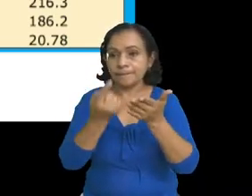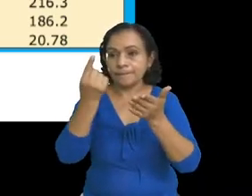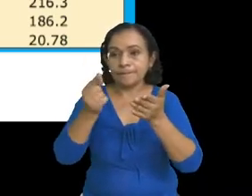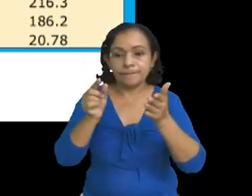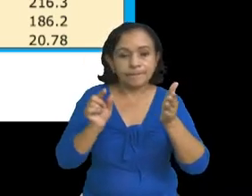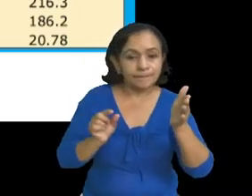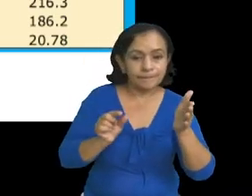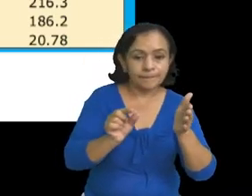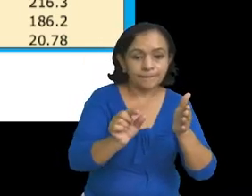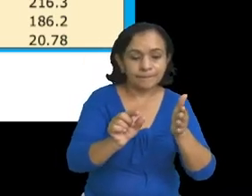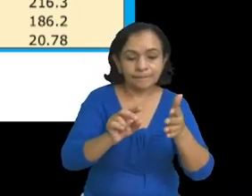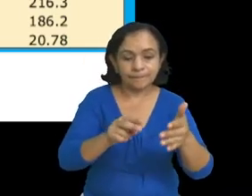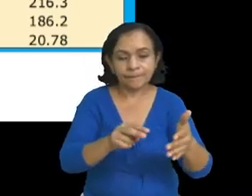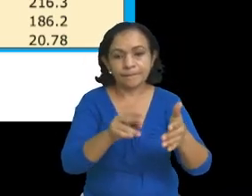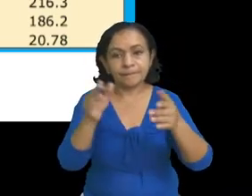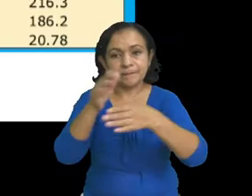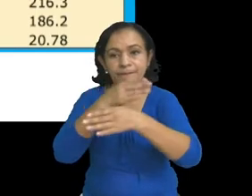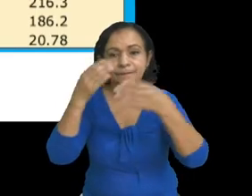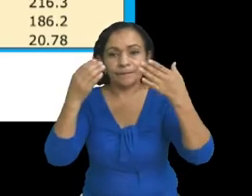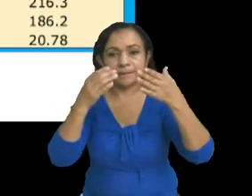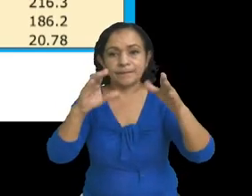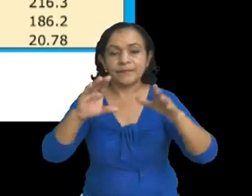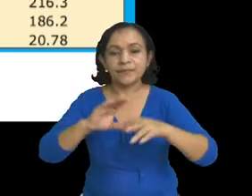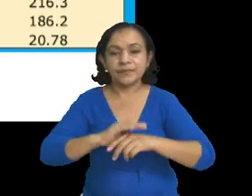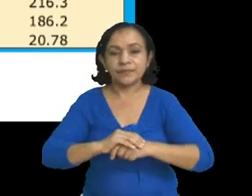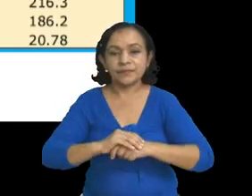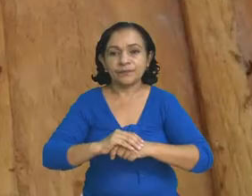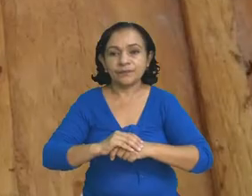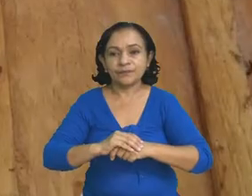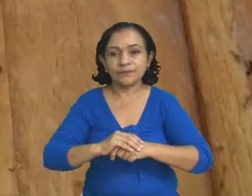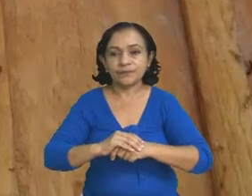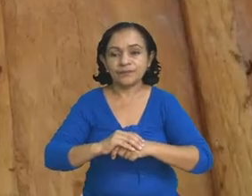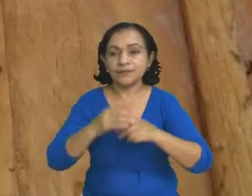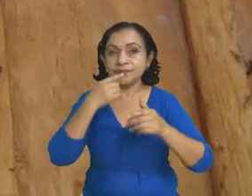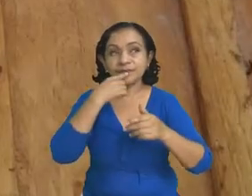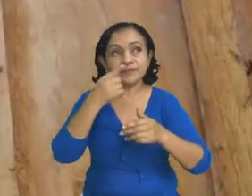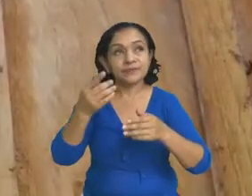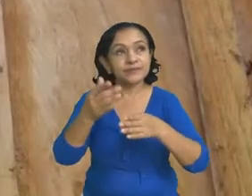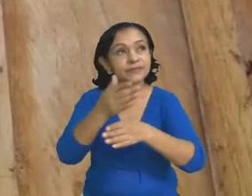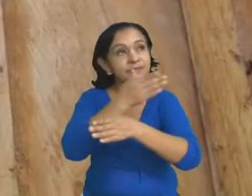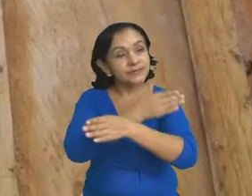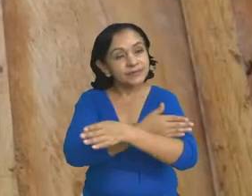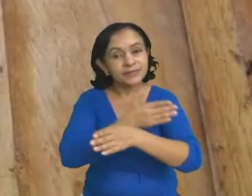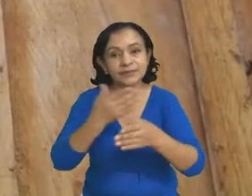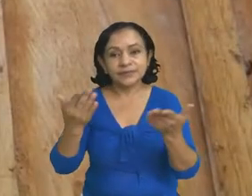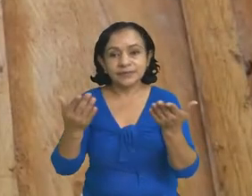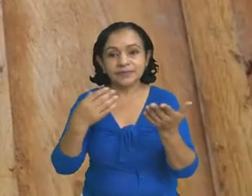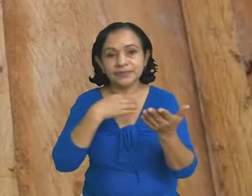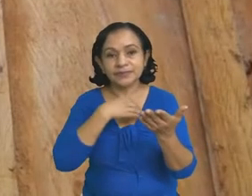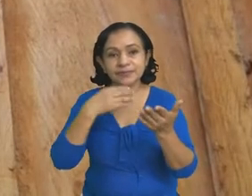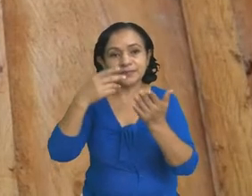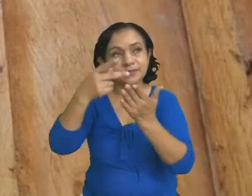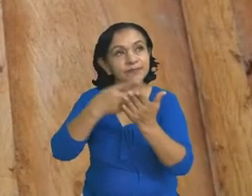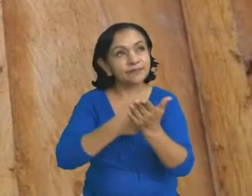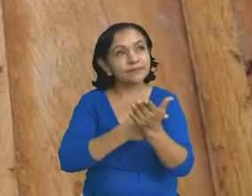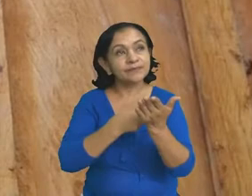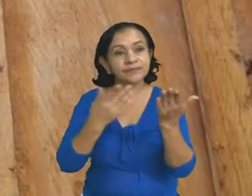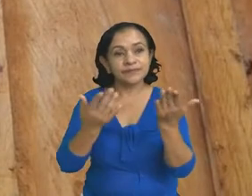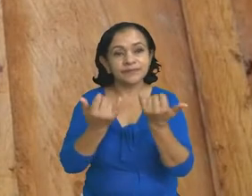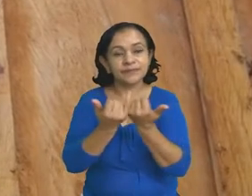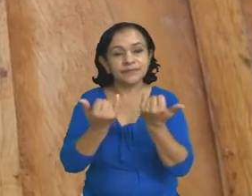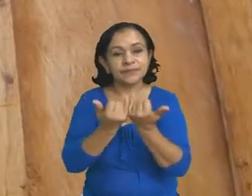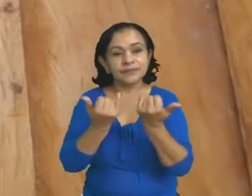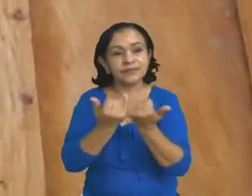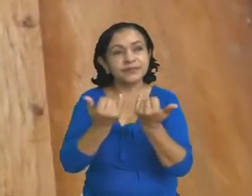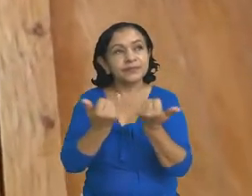vayan a usar las familias nicaragüenses, ¿no? Sí, sí, ya como decimos nosotros, cuando hacemos un proyecto ya va en mano,